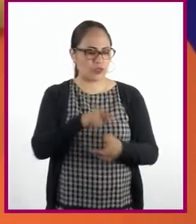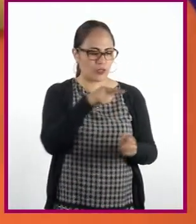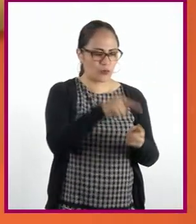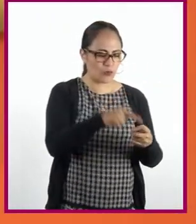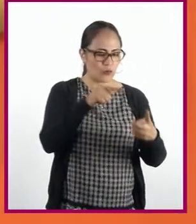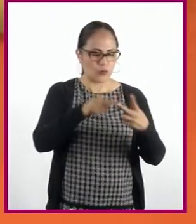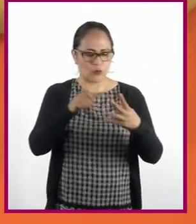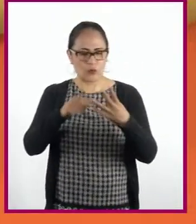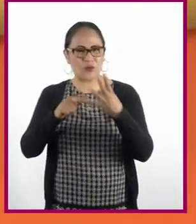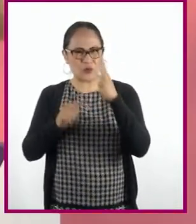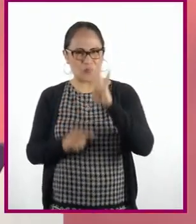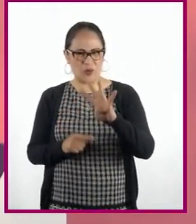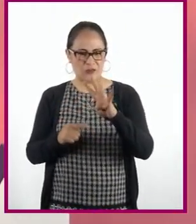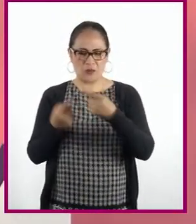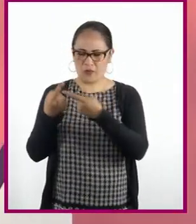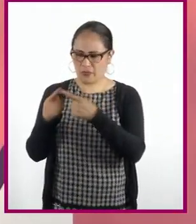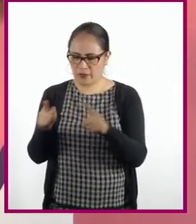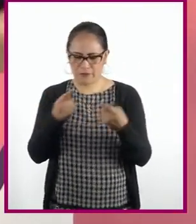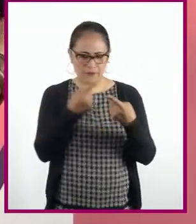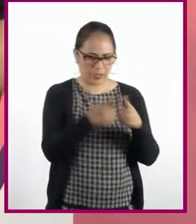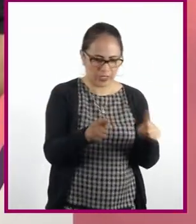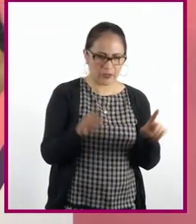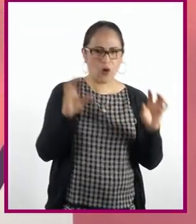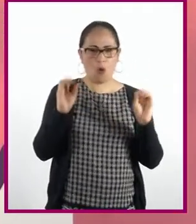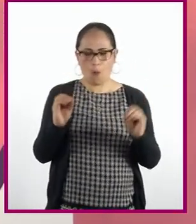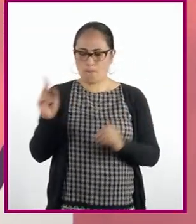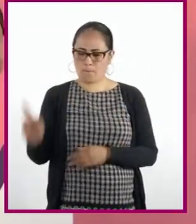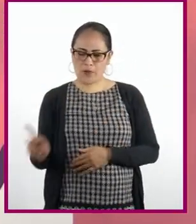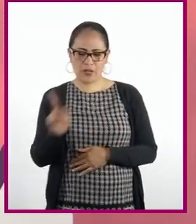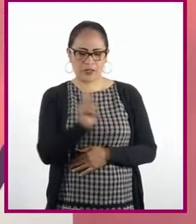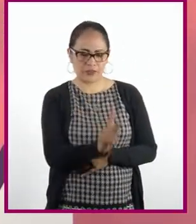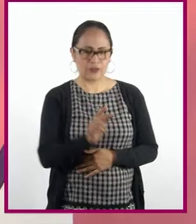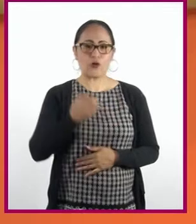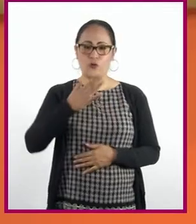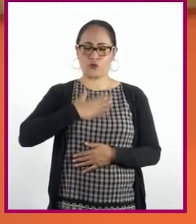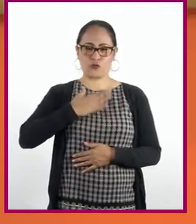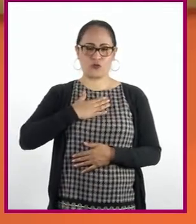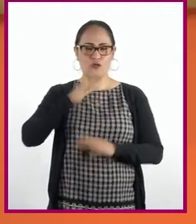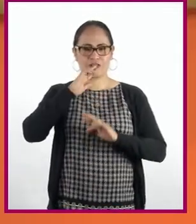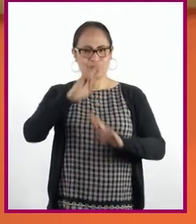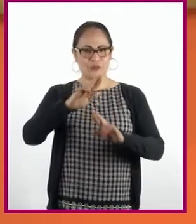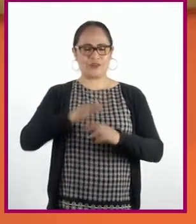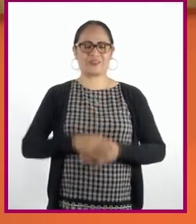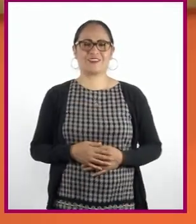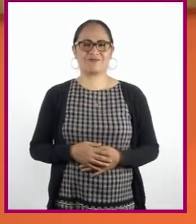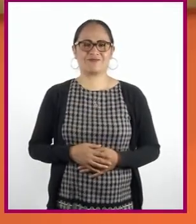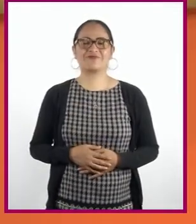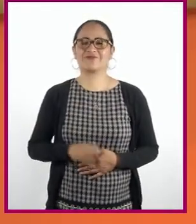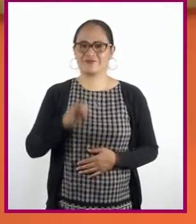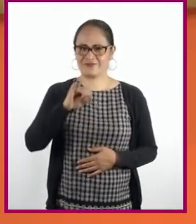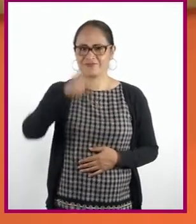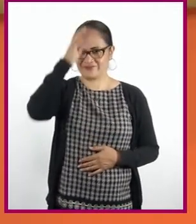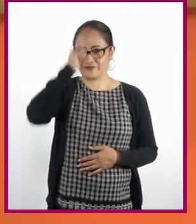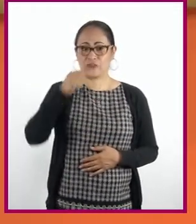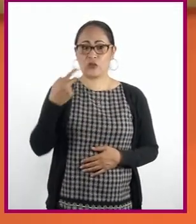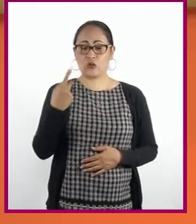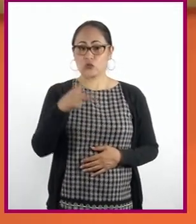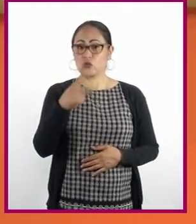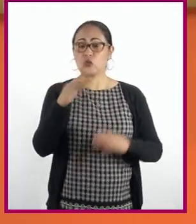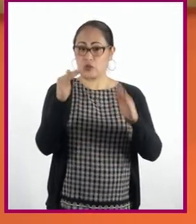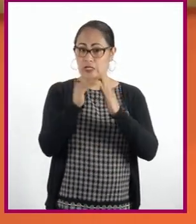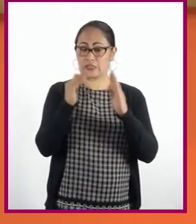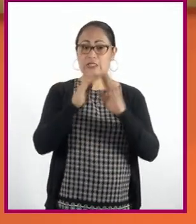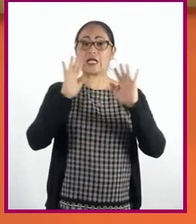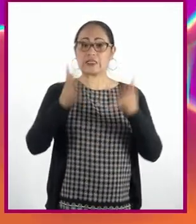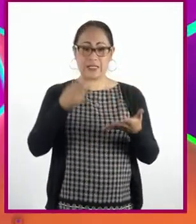y semejanzas. Le comparto mis respuestas, maestra. Por supuesto, y ustedes en casa verifiquen